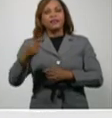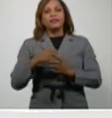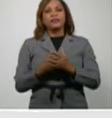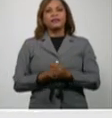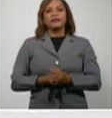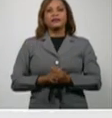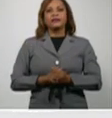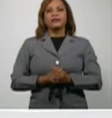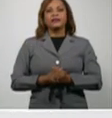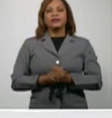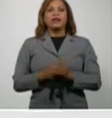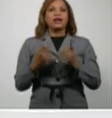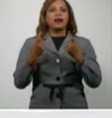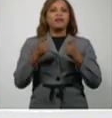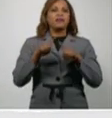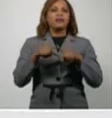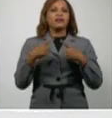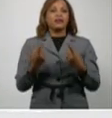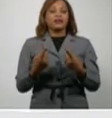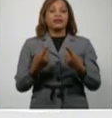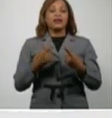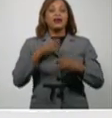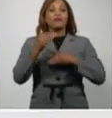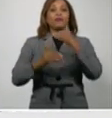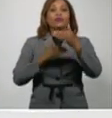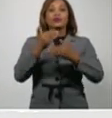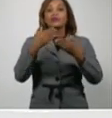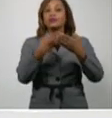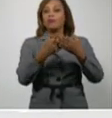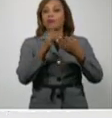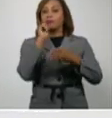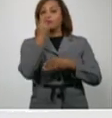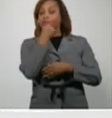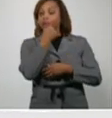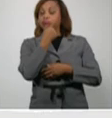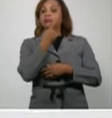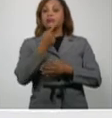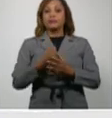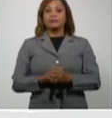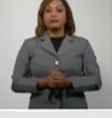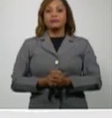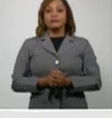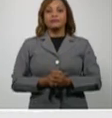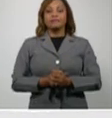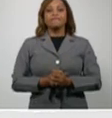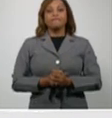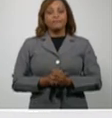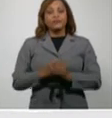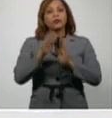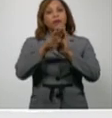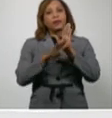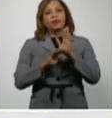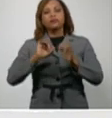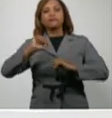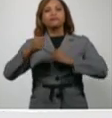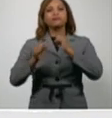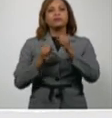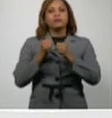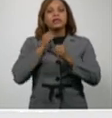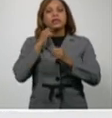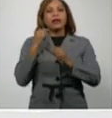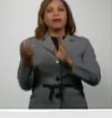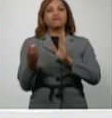menos necesario procesar un número elevado de muestras, pues van a ser las medidas de restricción que ya se vienen